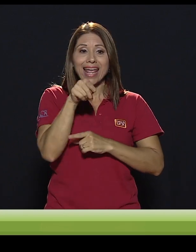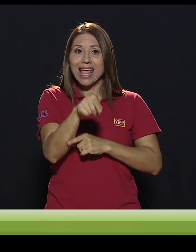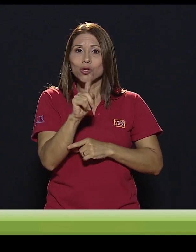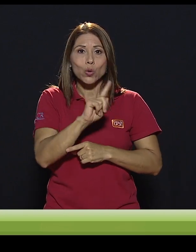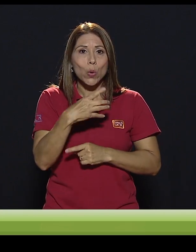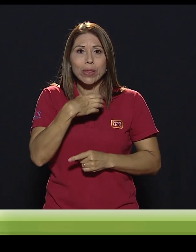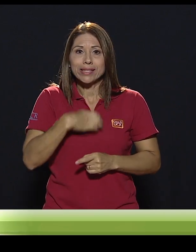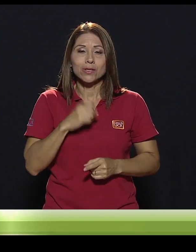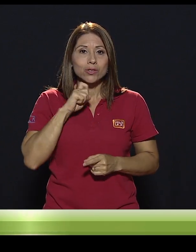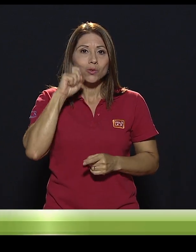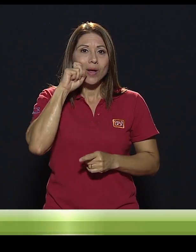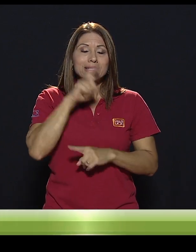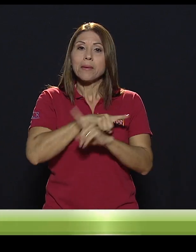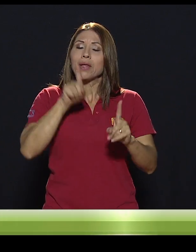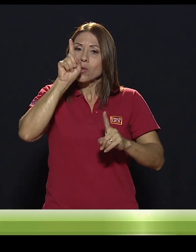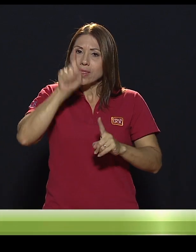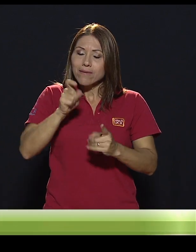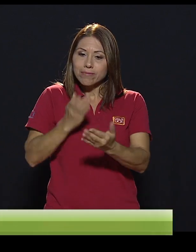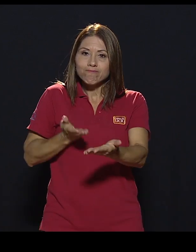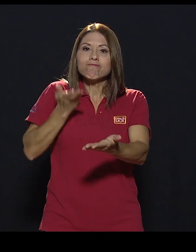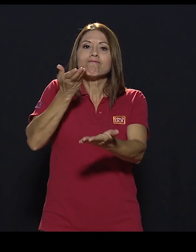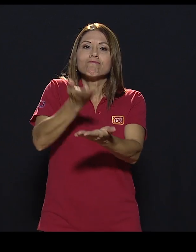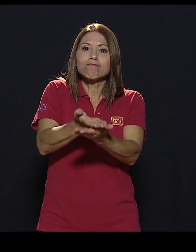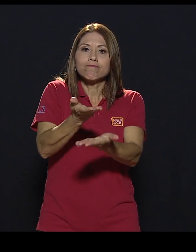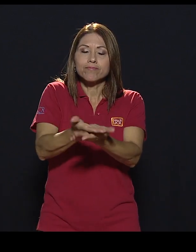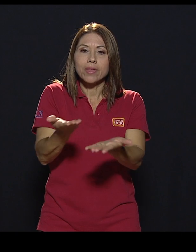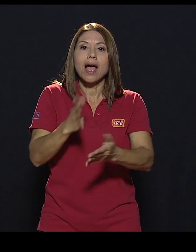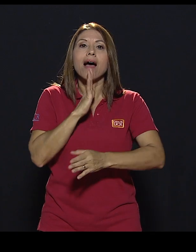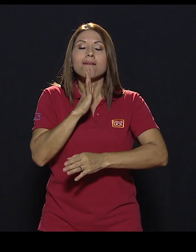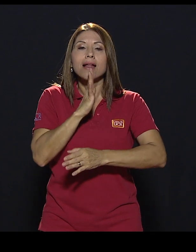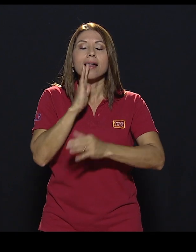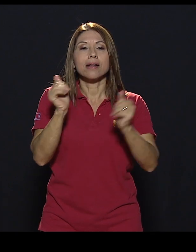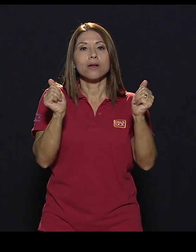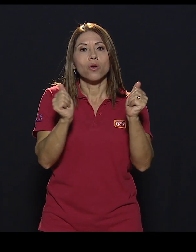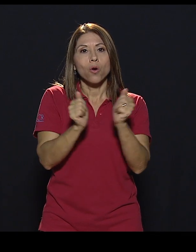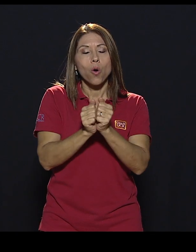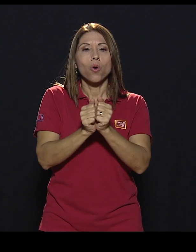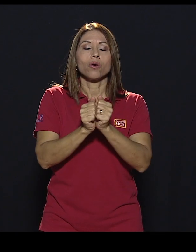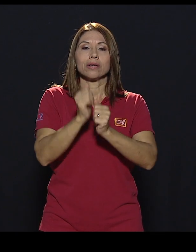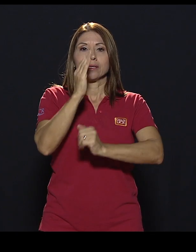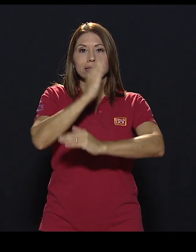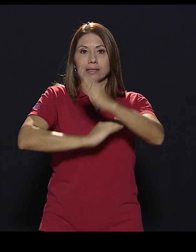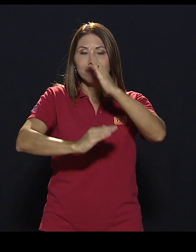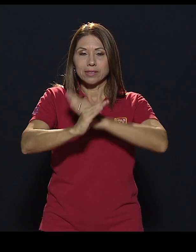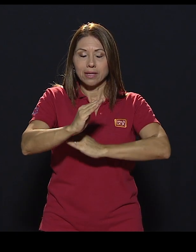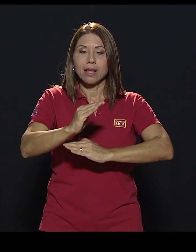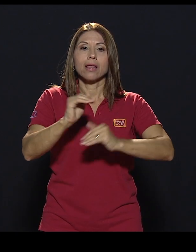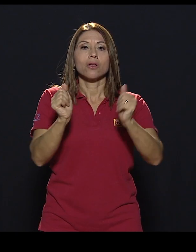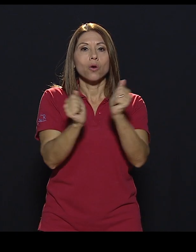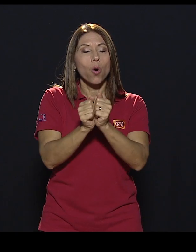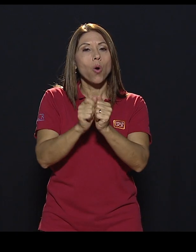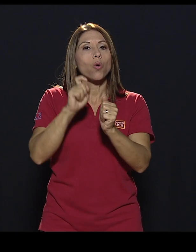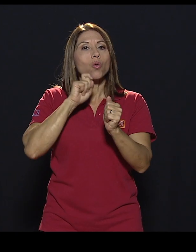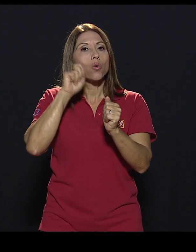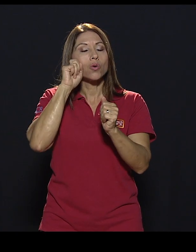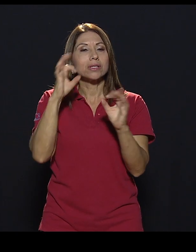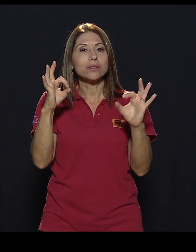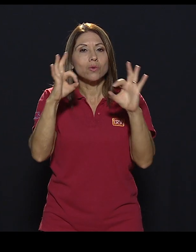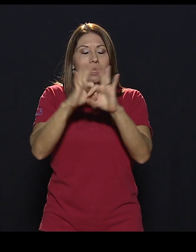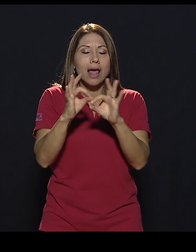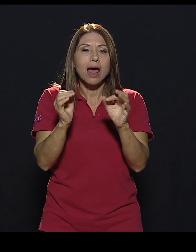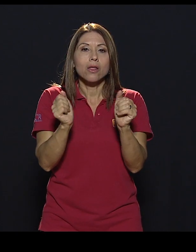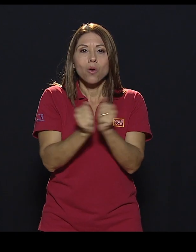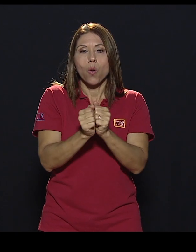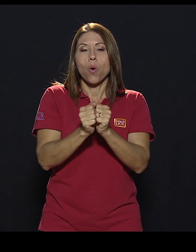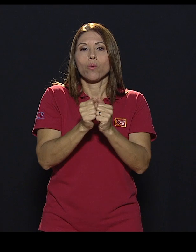mesa. Poder hablar de sexualidad en una persona con discapacidad y de la afectividad de una persona con discapacidad, que somos personas